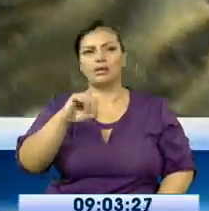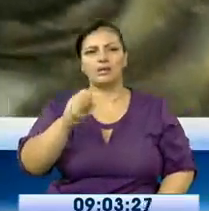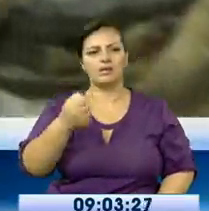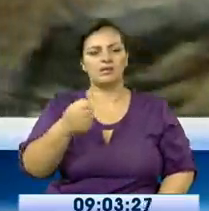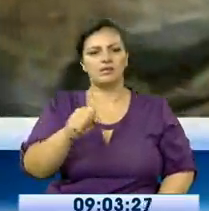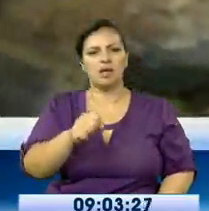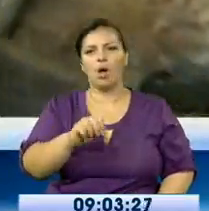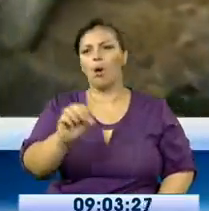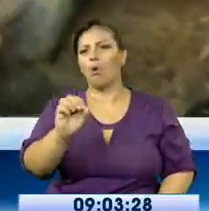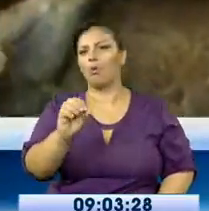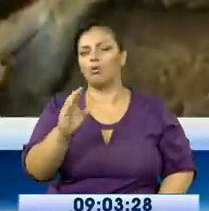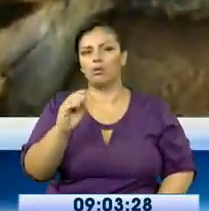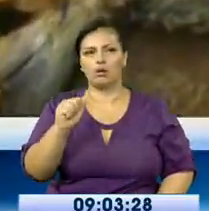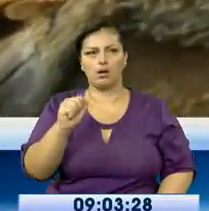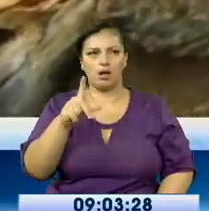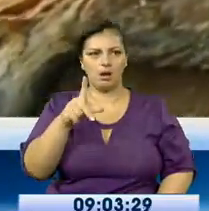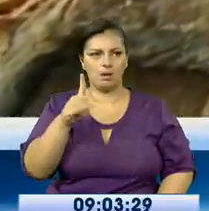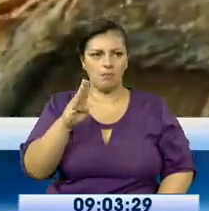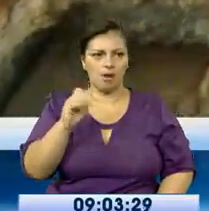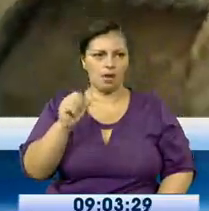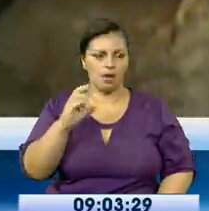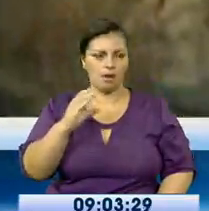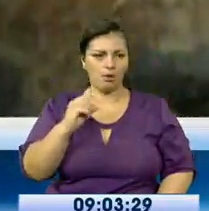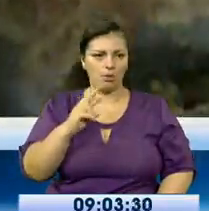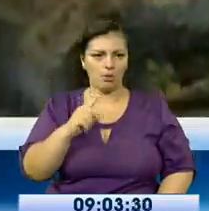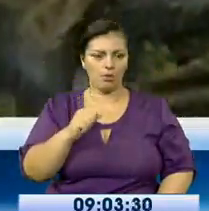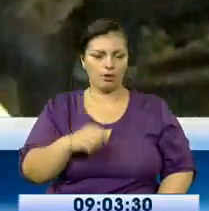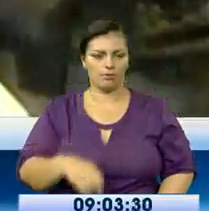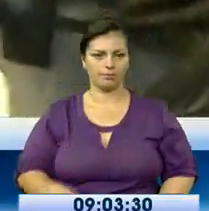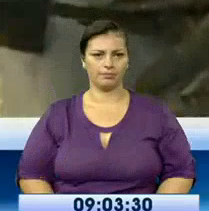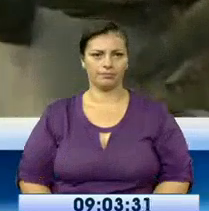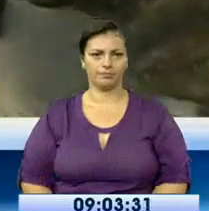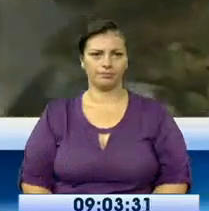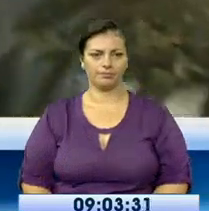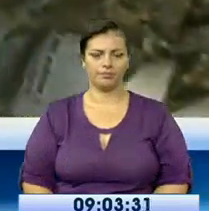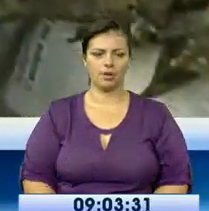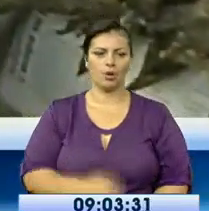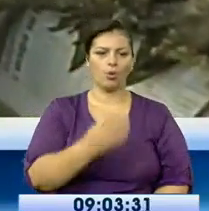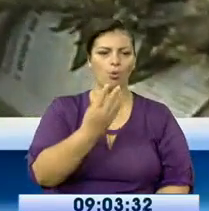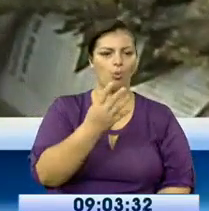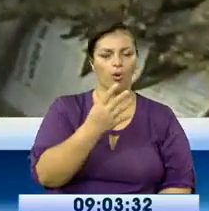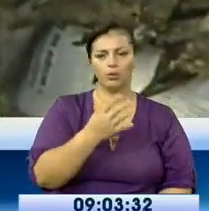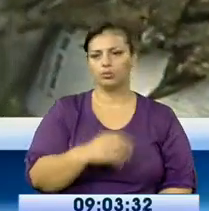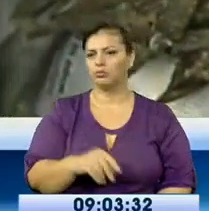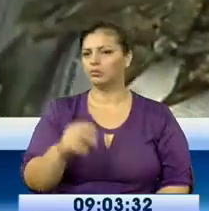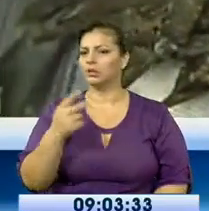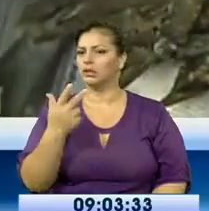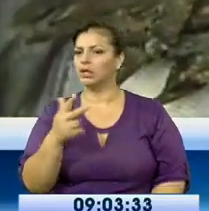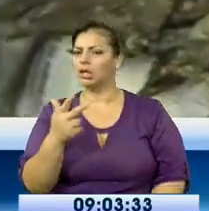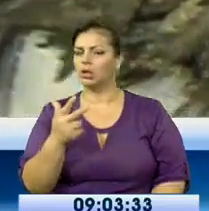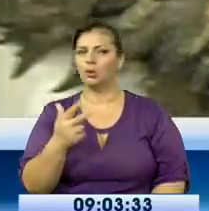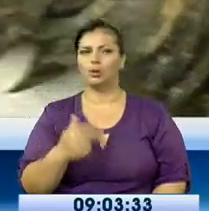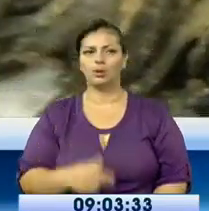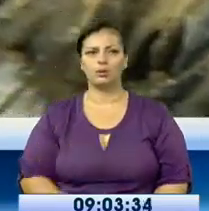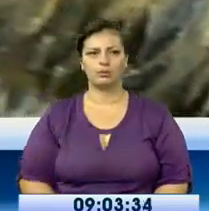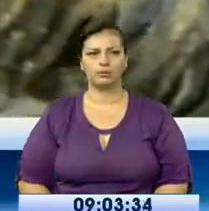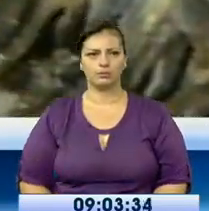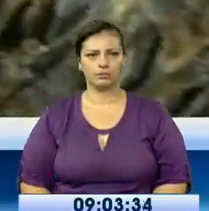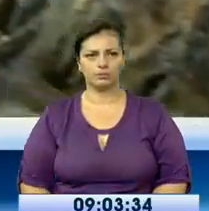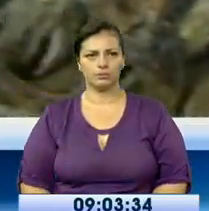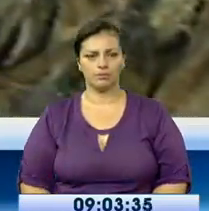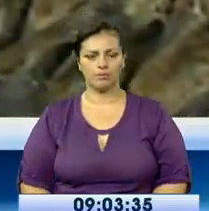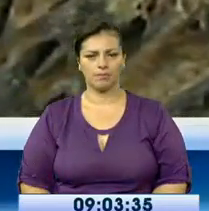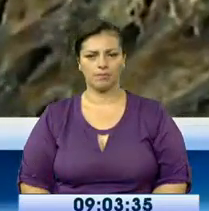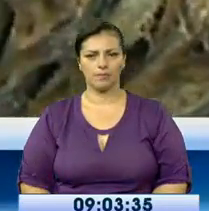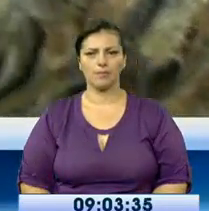$ la libra mm Aquí tengo más económico la lisa y el y el albacora vale $ la libra qué le está llevando la gente